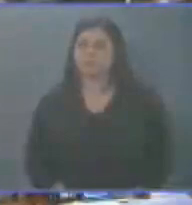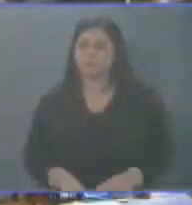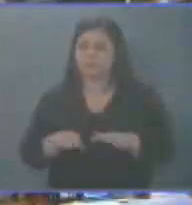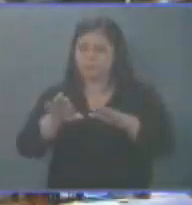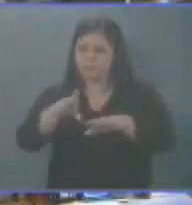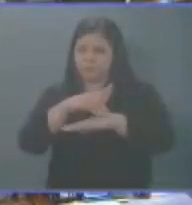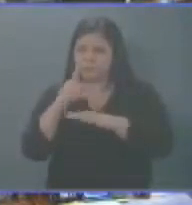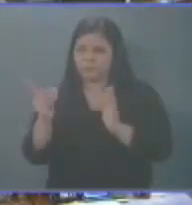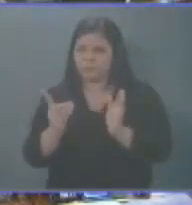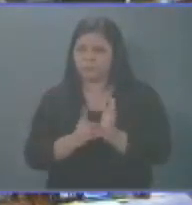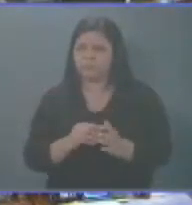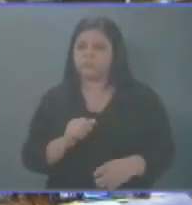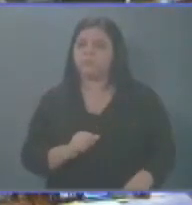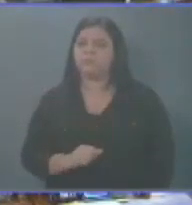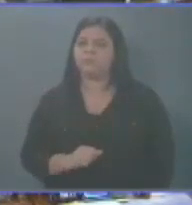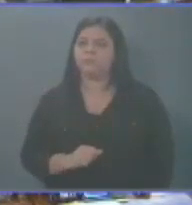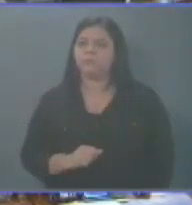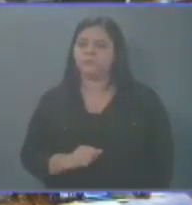Gracias, diputado.